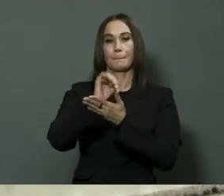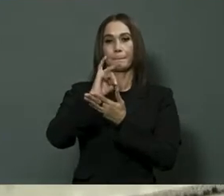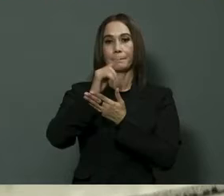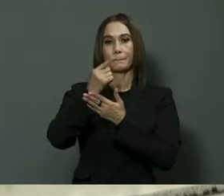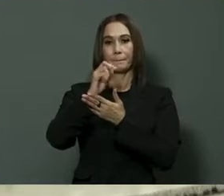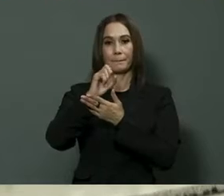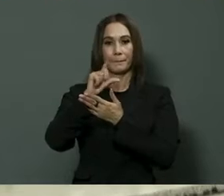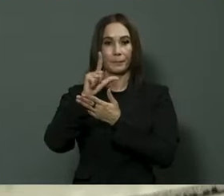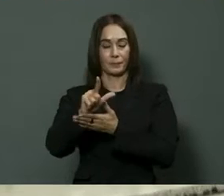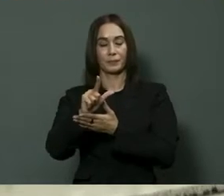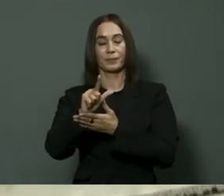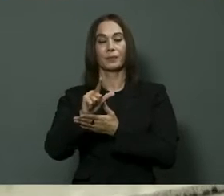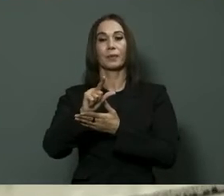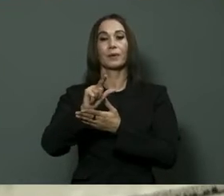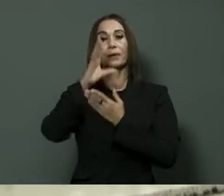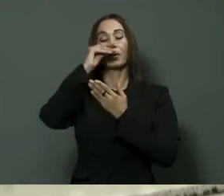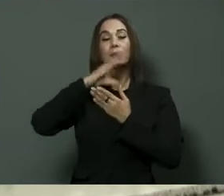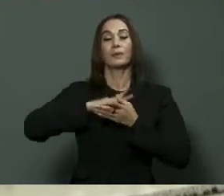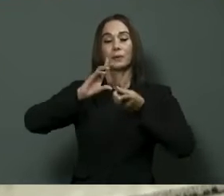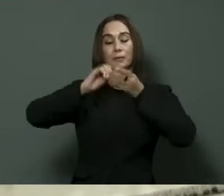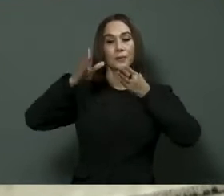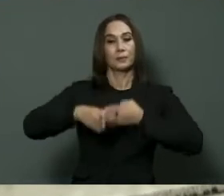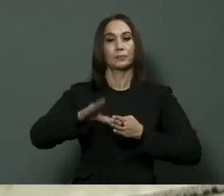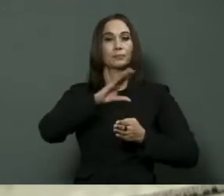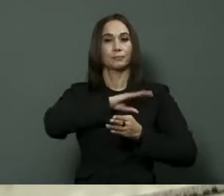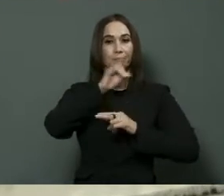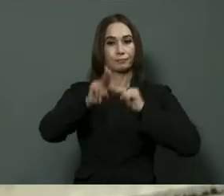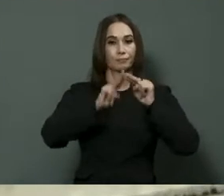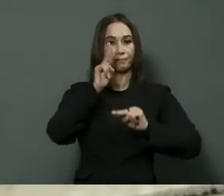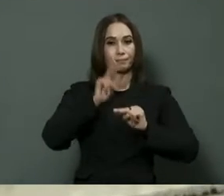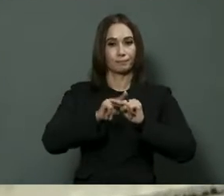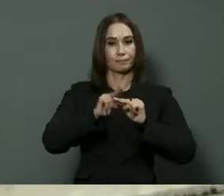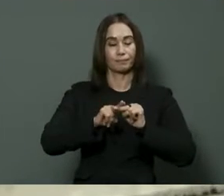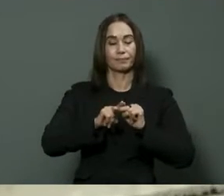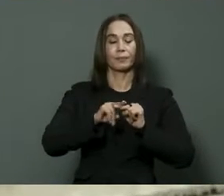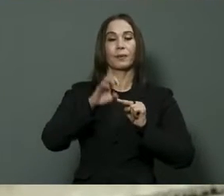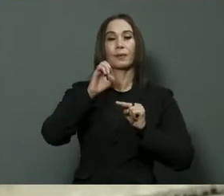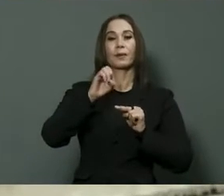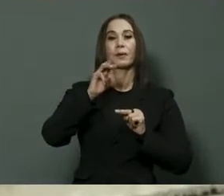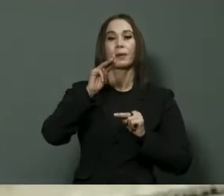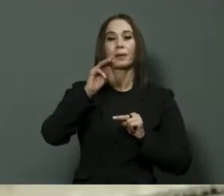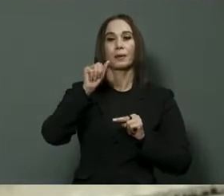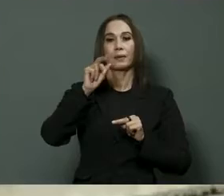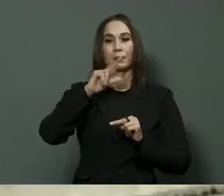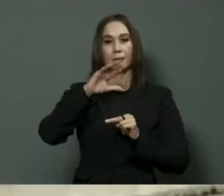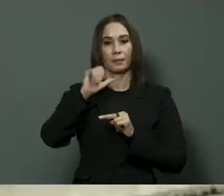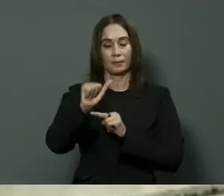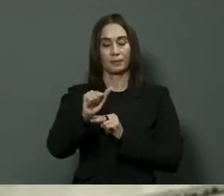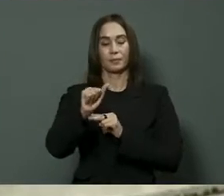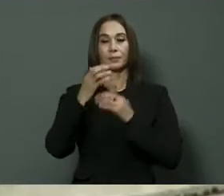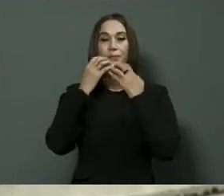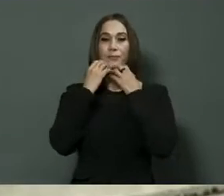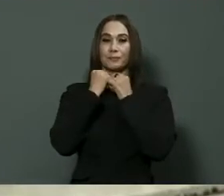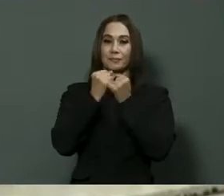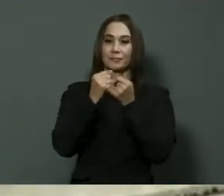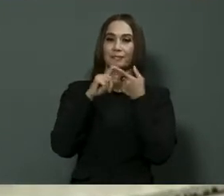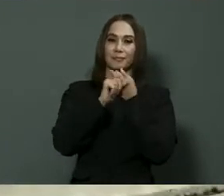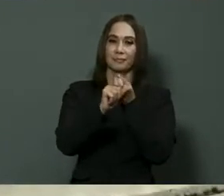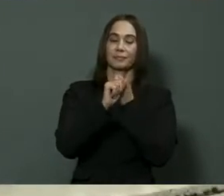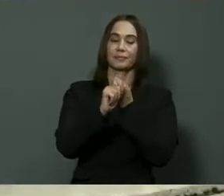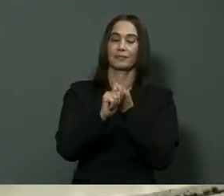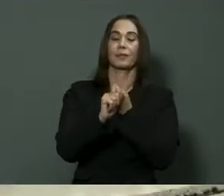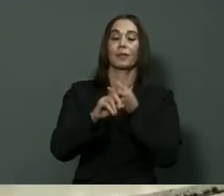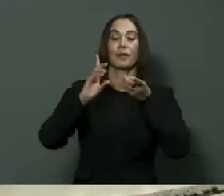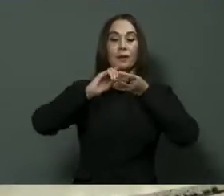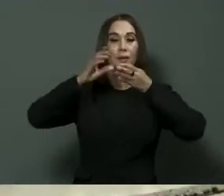Medina, al señor director de la Policía Nacional, Eduardo Sánchez, a mi querido amigo,